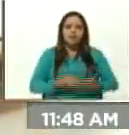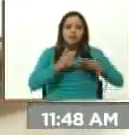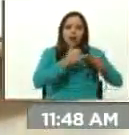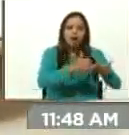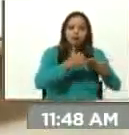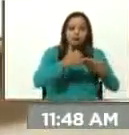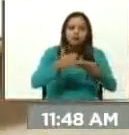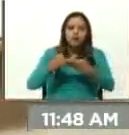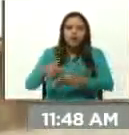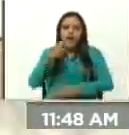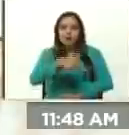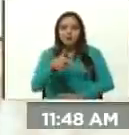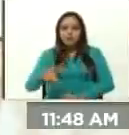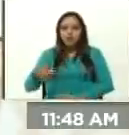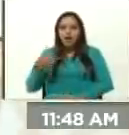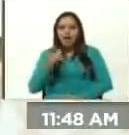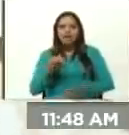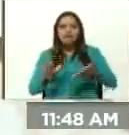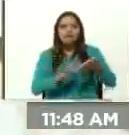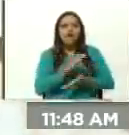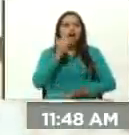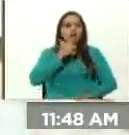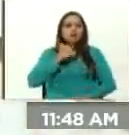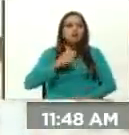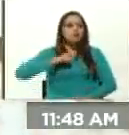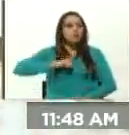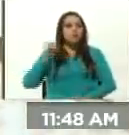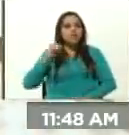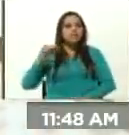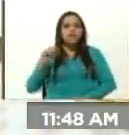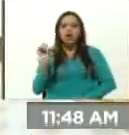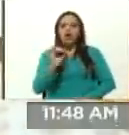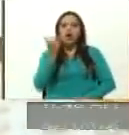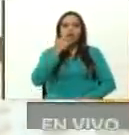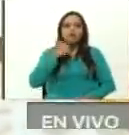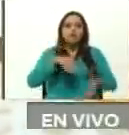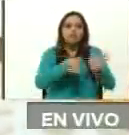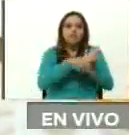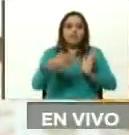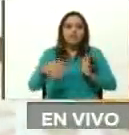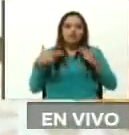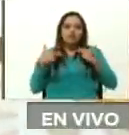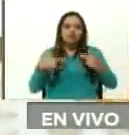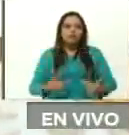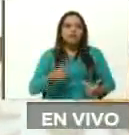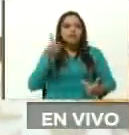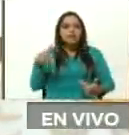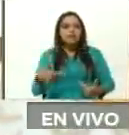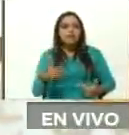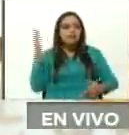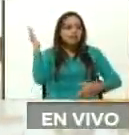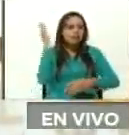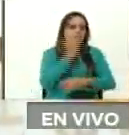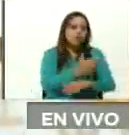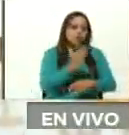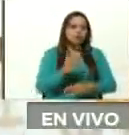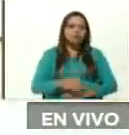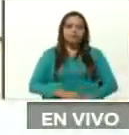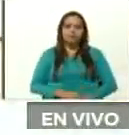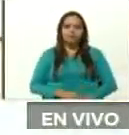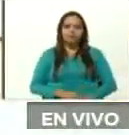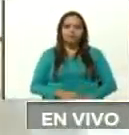víctimas de abusos policiales, de violaciones a derechos humanos y para la respectiva sanción y reparación.